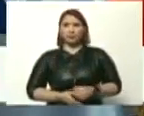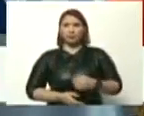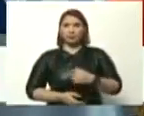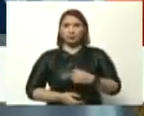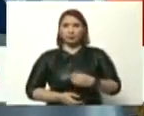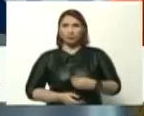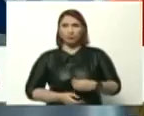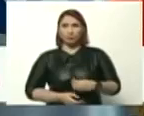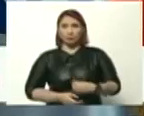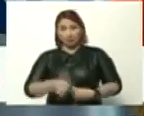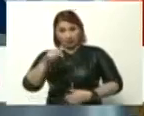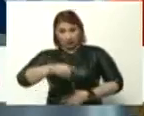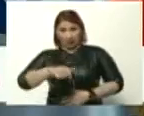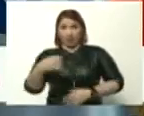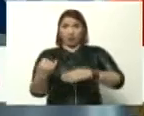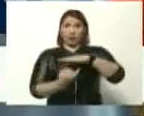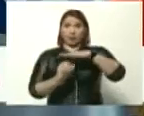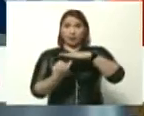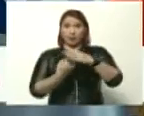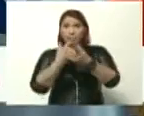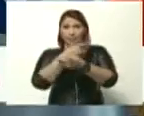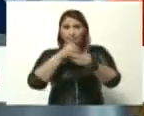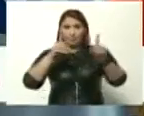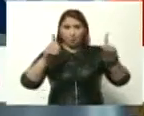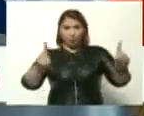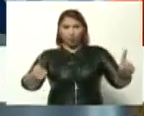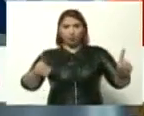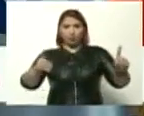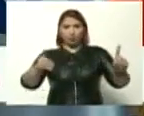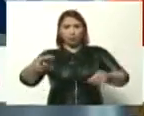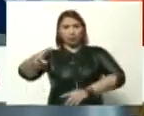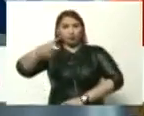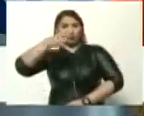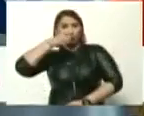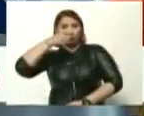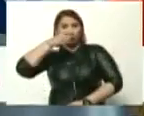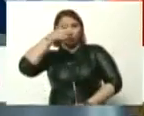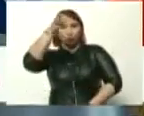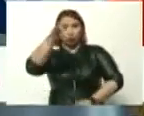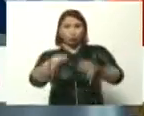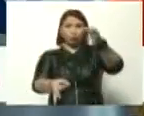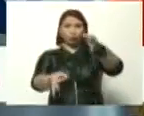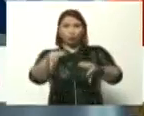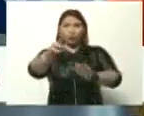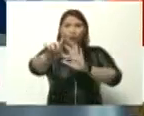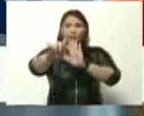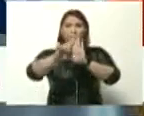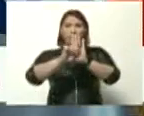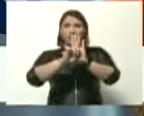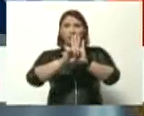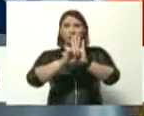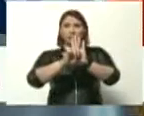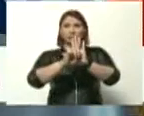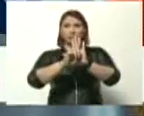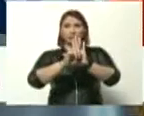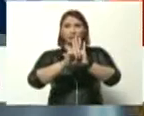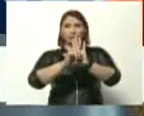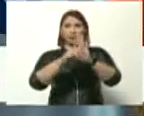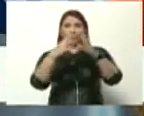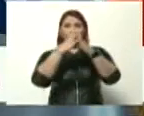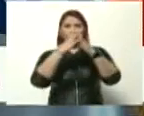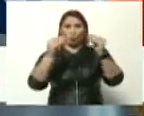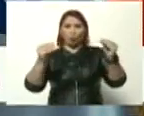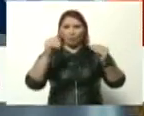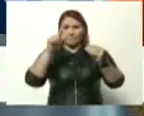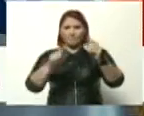de esta institución democrática, garante de la justicia y la ley, a todos los ciudadanos